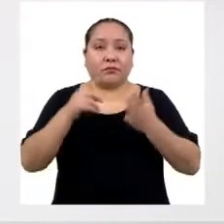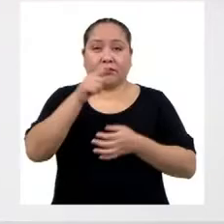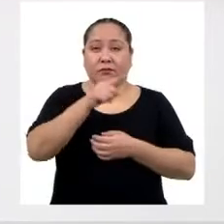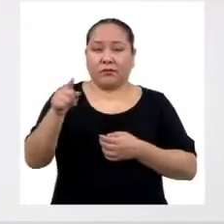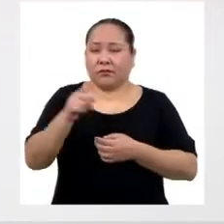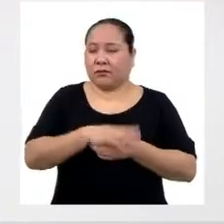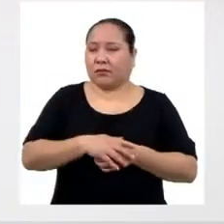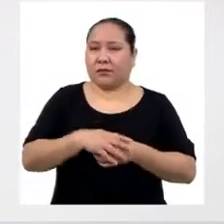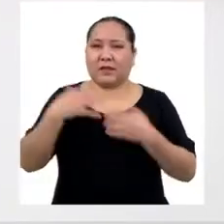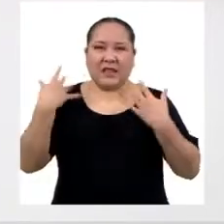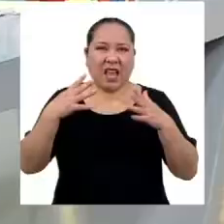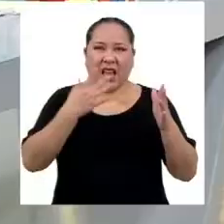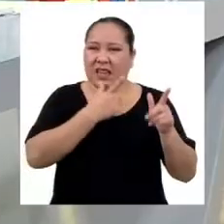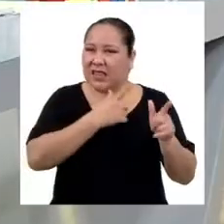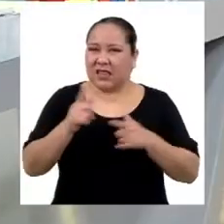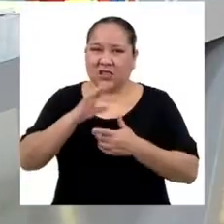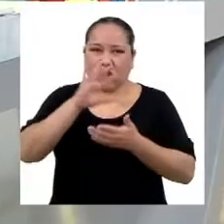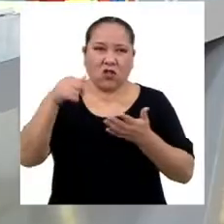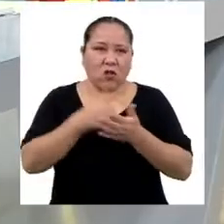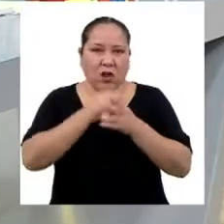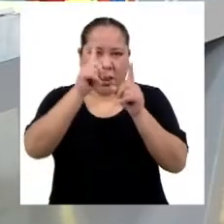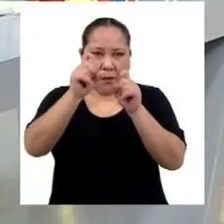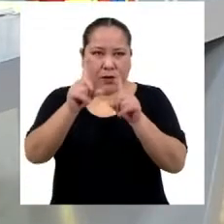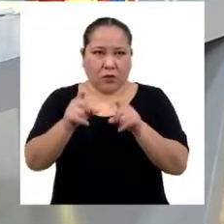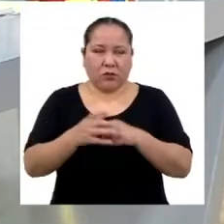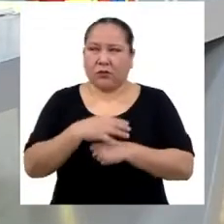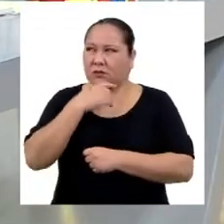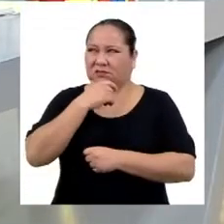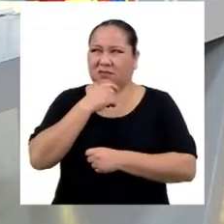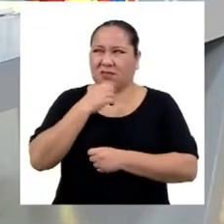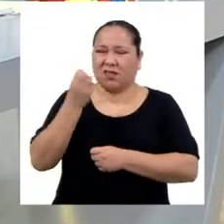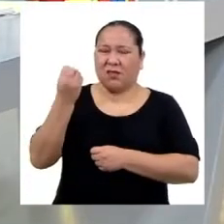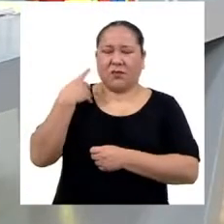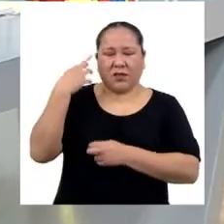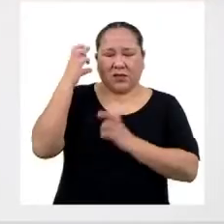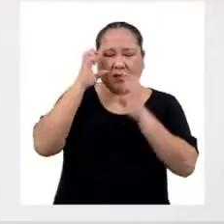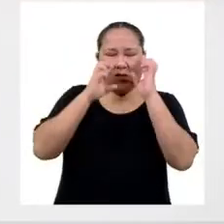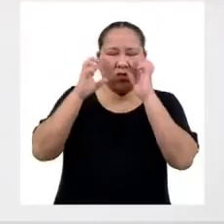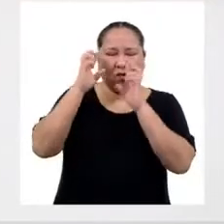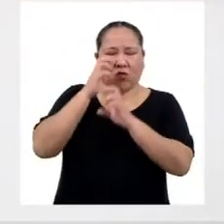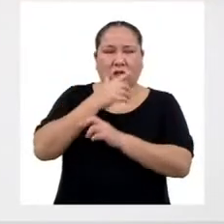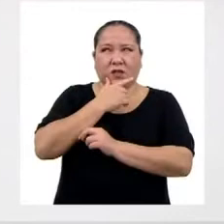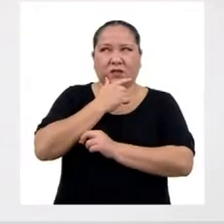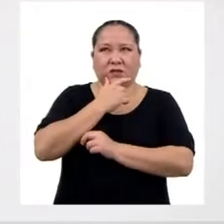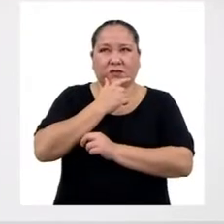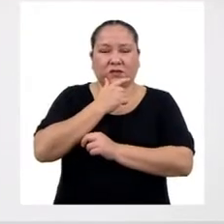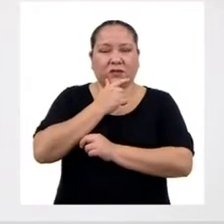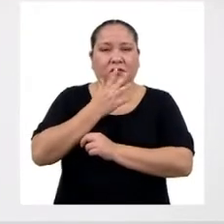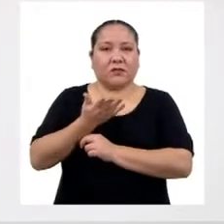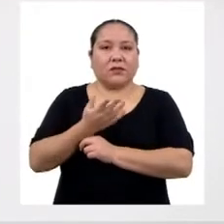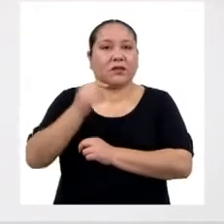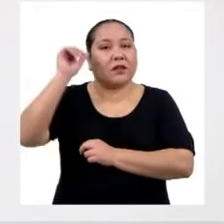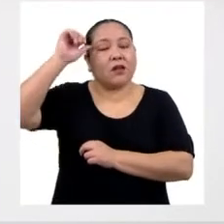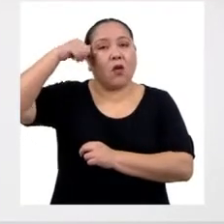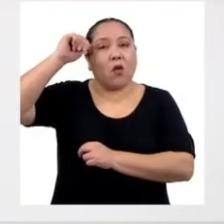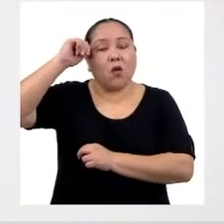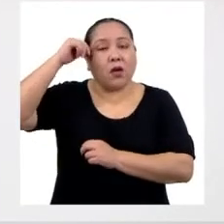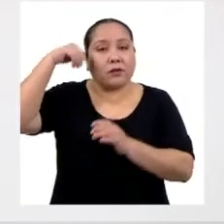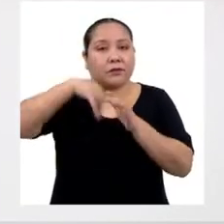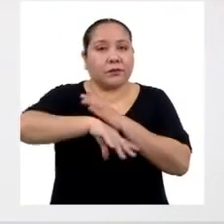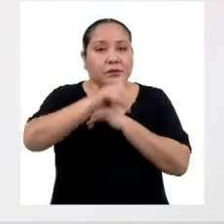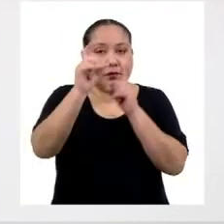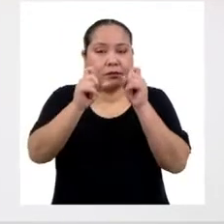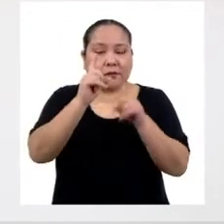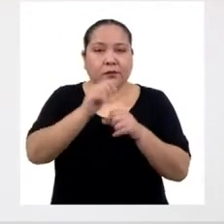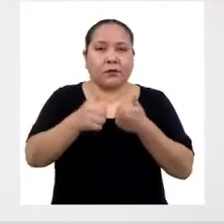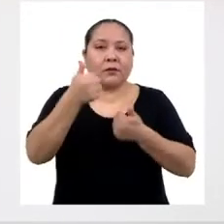serían todas tus preguntas? Ya me hizo dudar, profesora. Recuerda que dentro de la pregunta queríamos saber